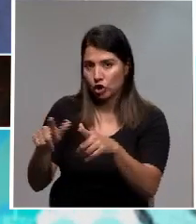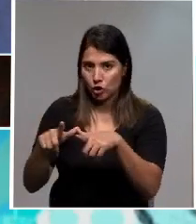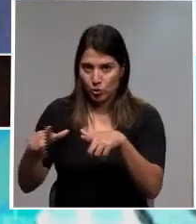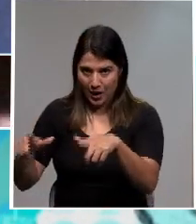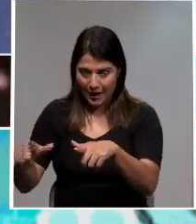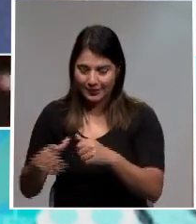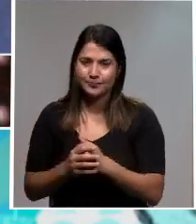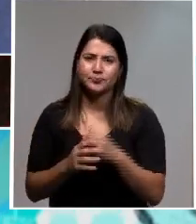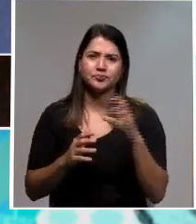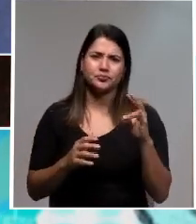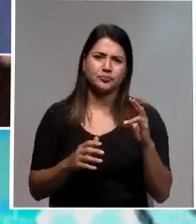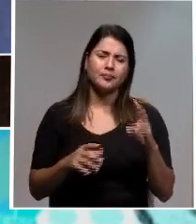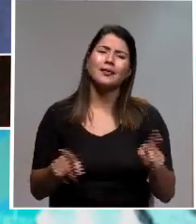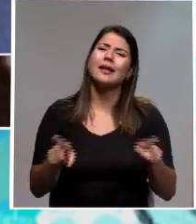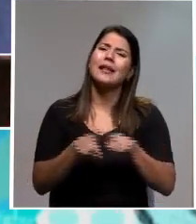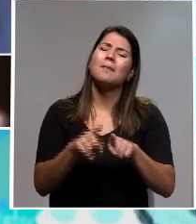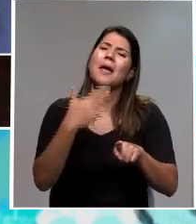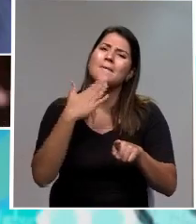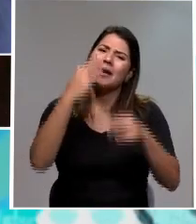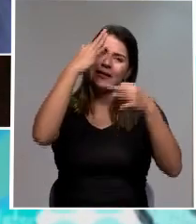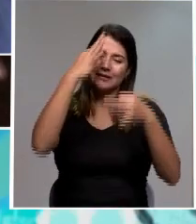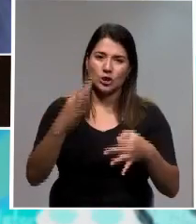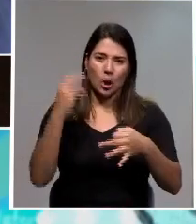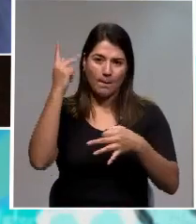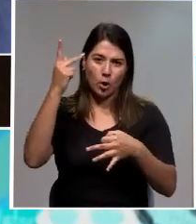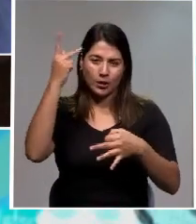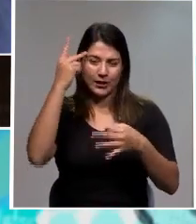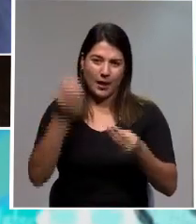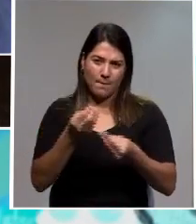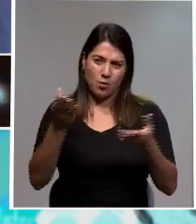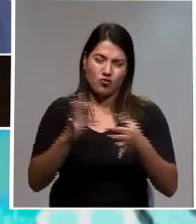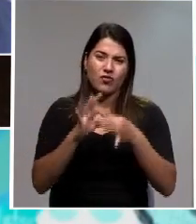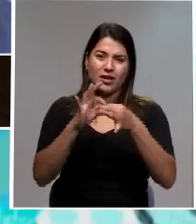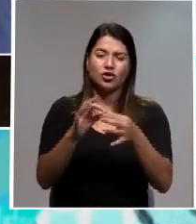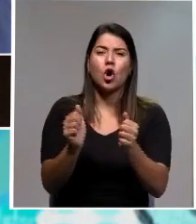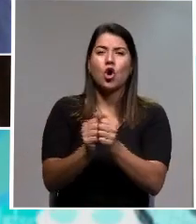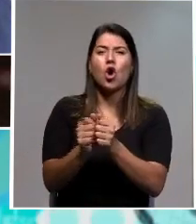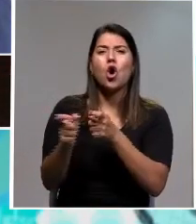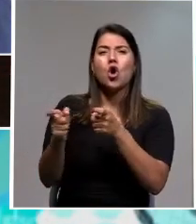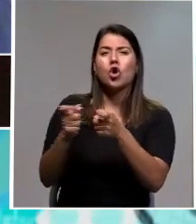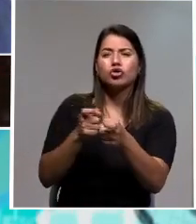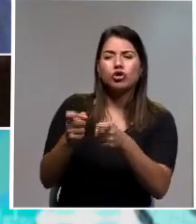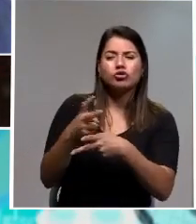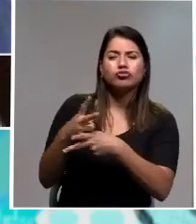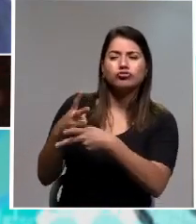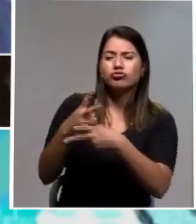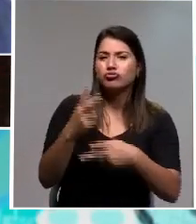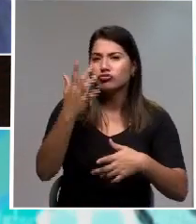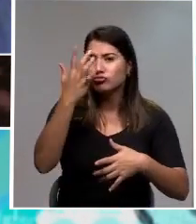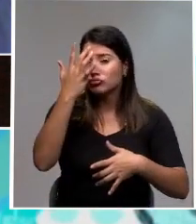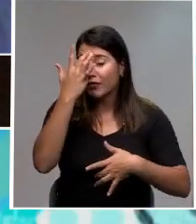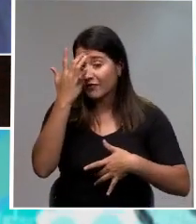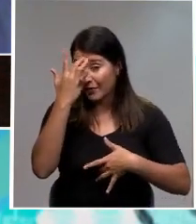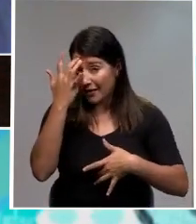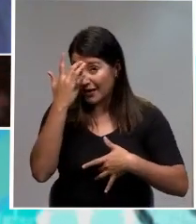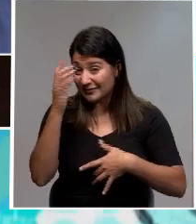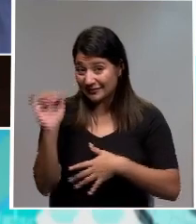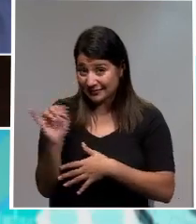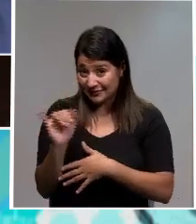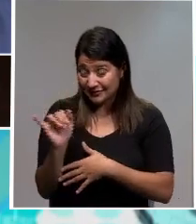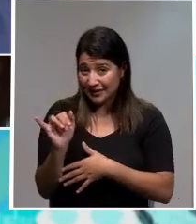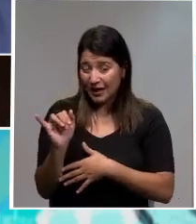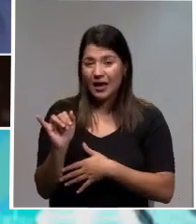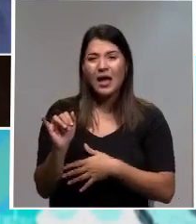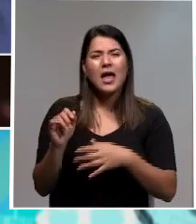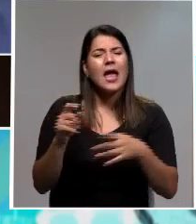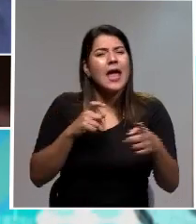tomado también malas decisiones en políticas públicas que tienen que ver con el control y la vigilancia de las enfermedades infecciosas. El control que se